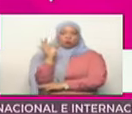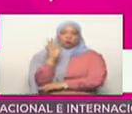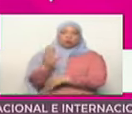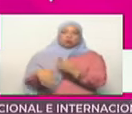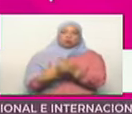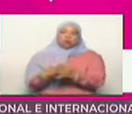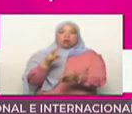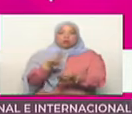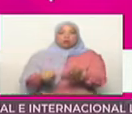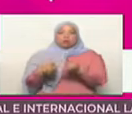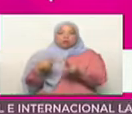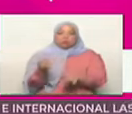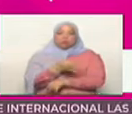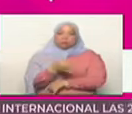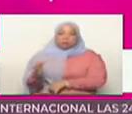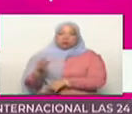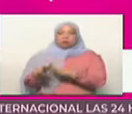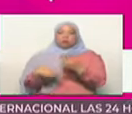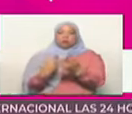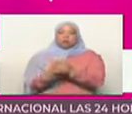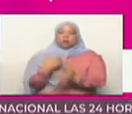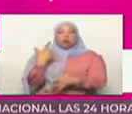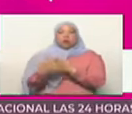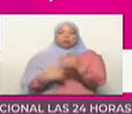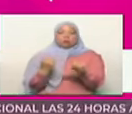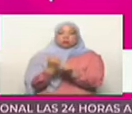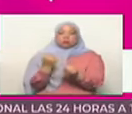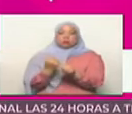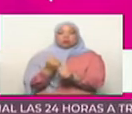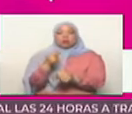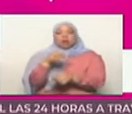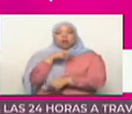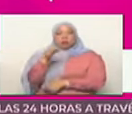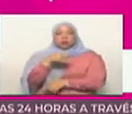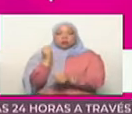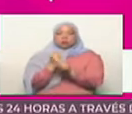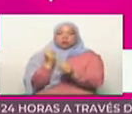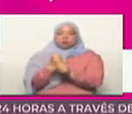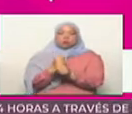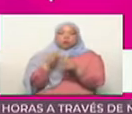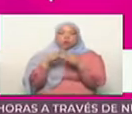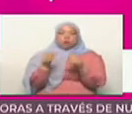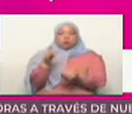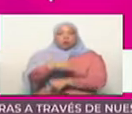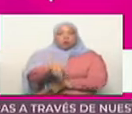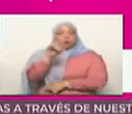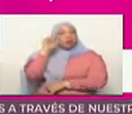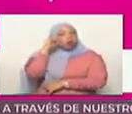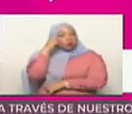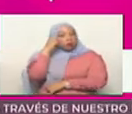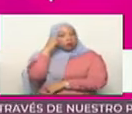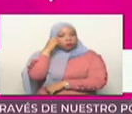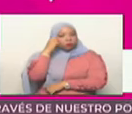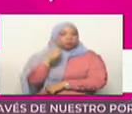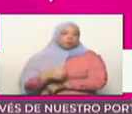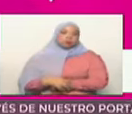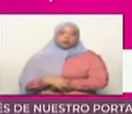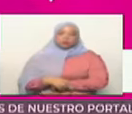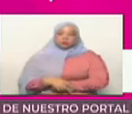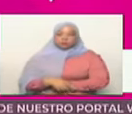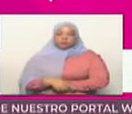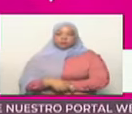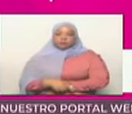paz perpetua, la paz para ahora y la paz para siempre, así que son grandes recuerdos. María